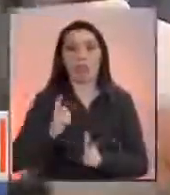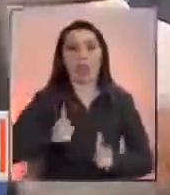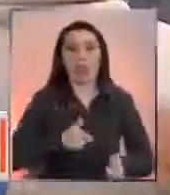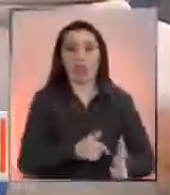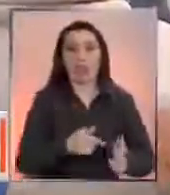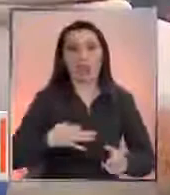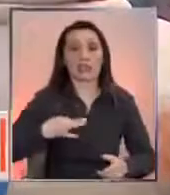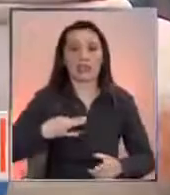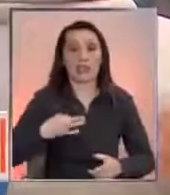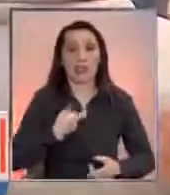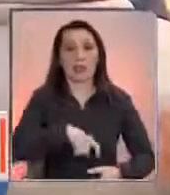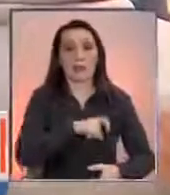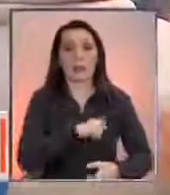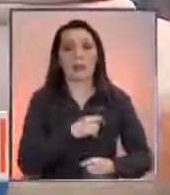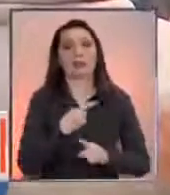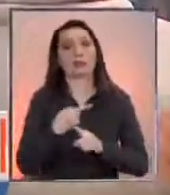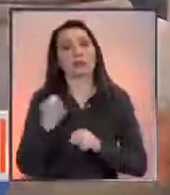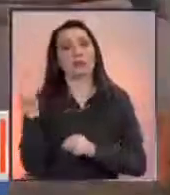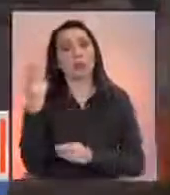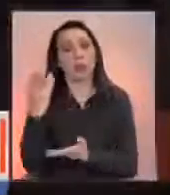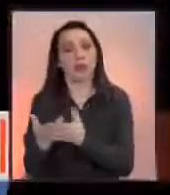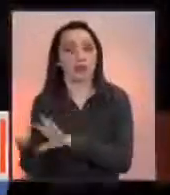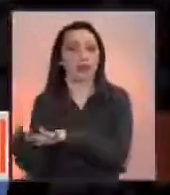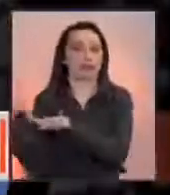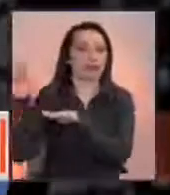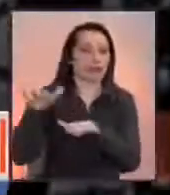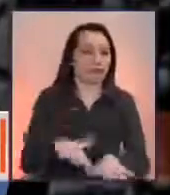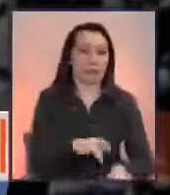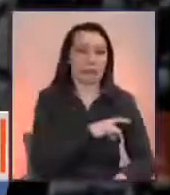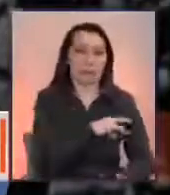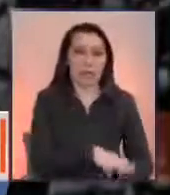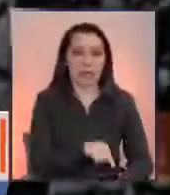marca la segunda gran oleada de ibéricos a nuestro país.